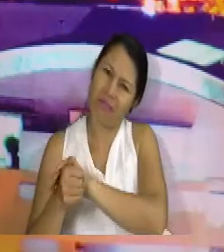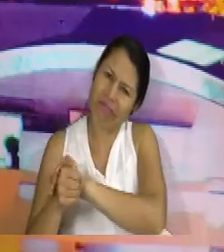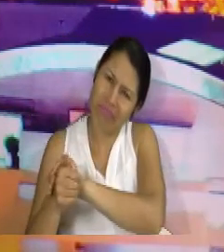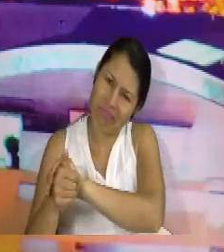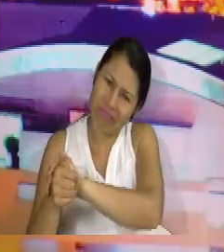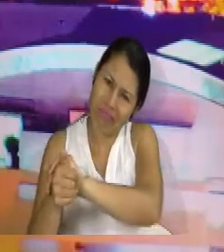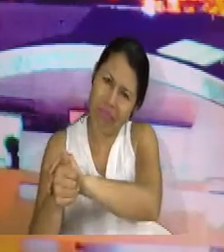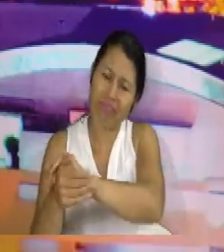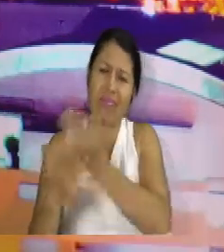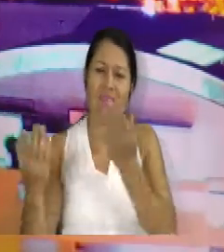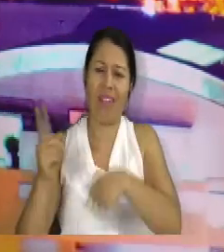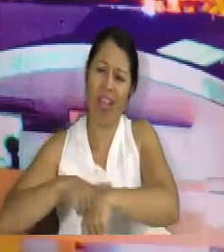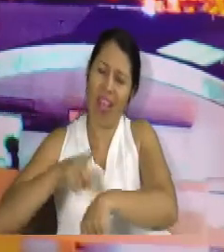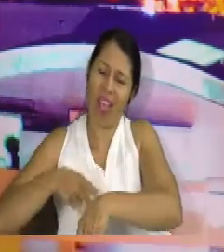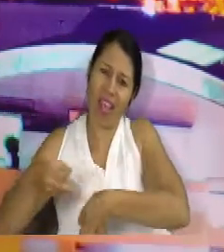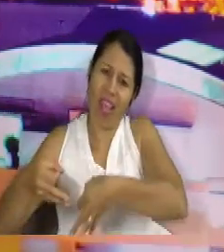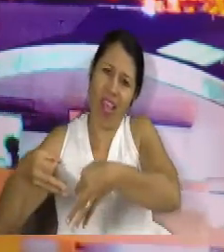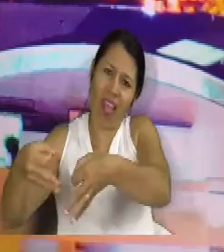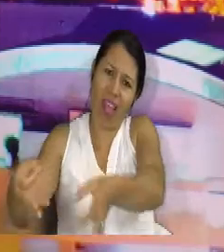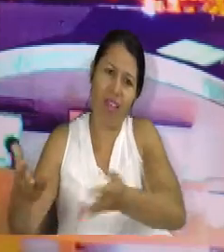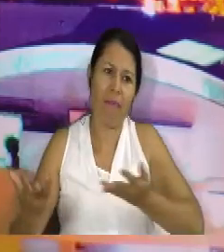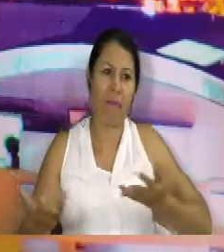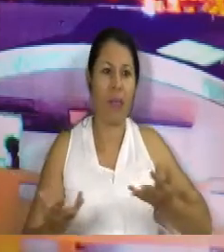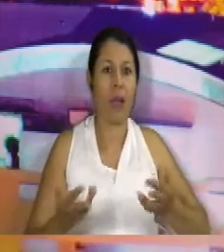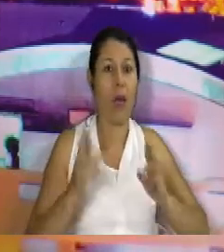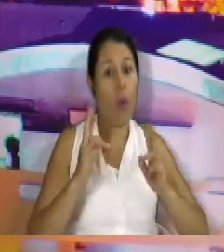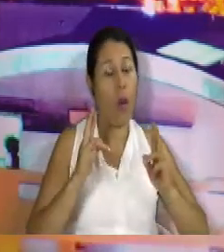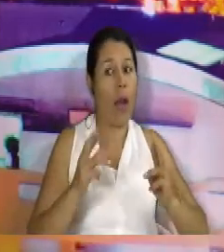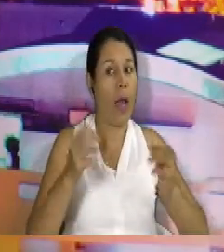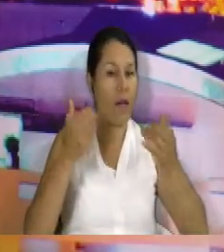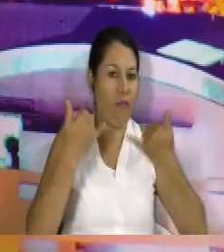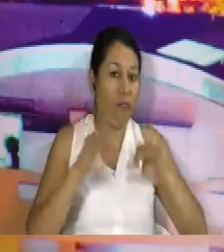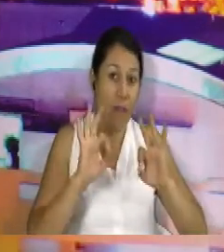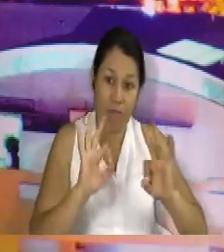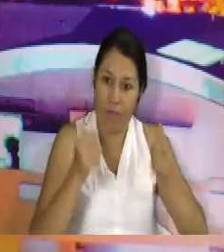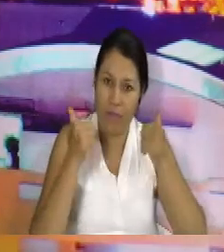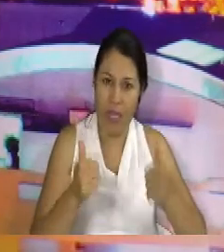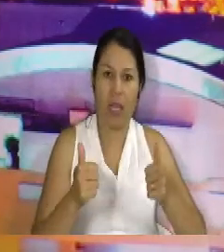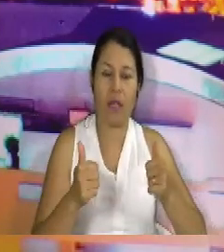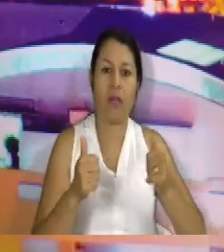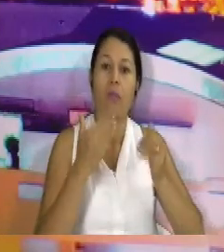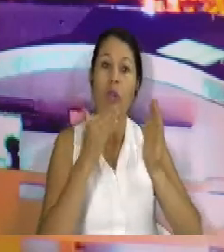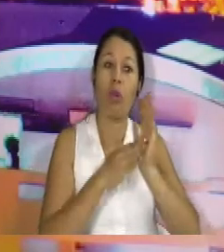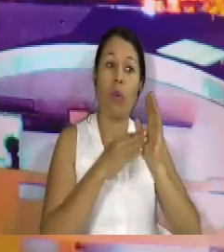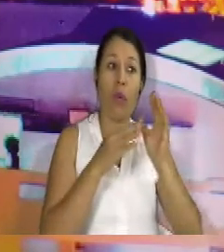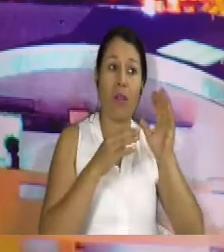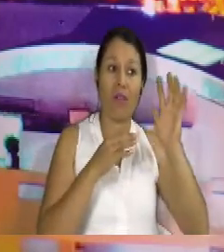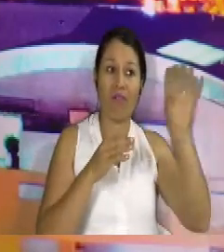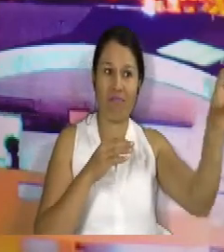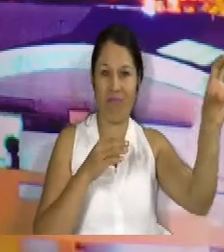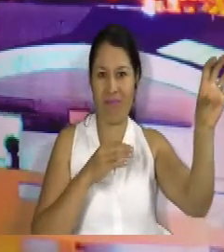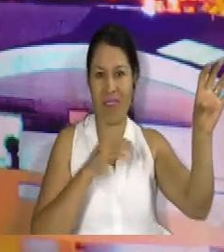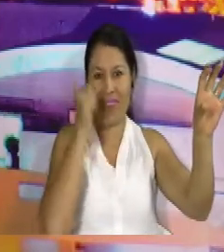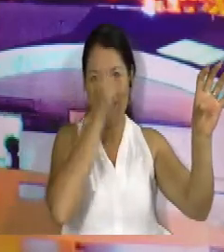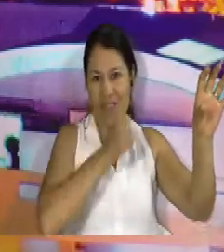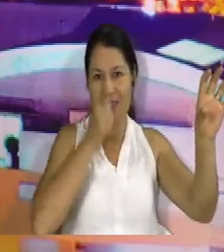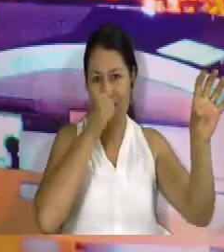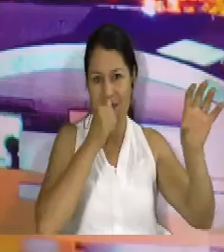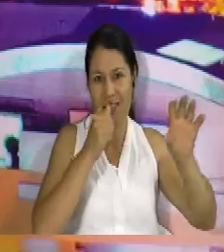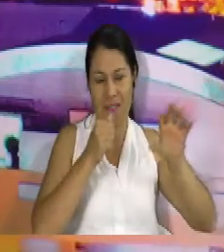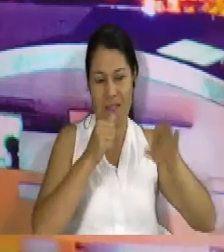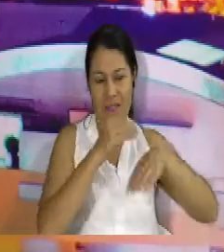feliz término. Otras experiencias importantes en el mundo, como la de Sudáfrica, que la lideró Nelson Mandela,